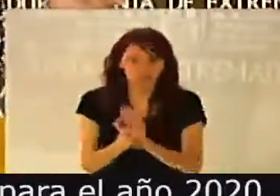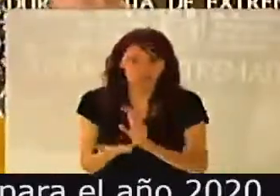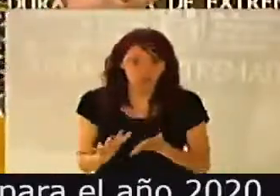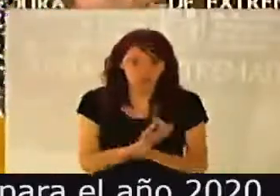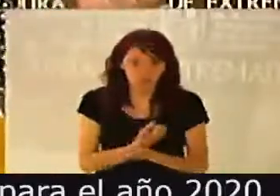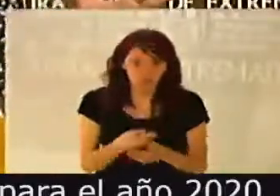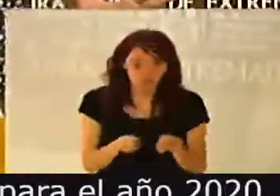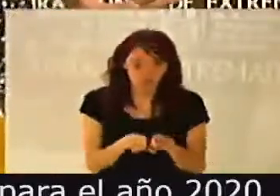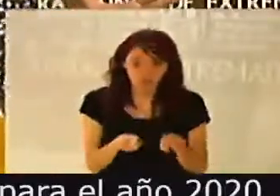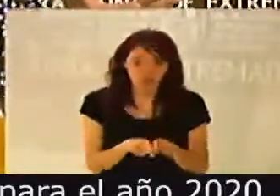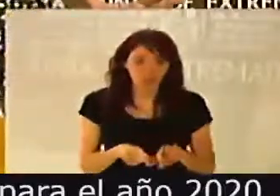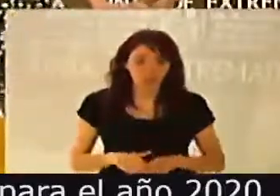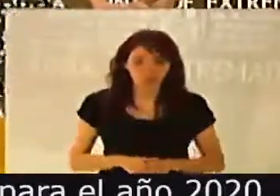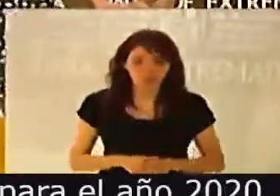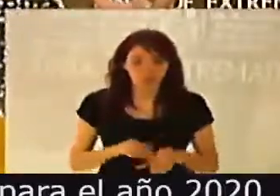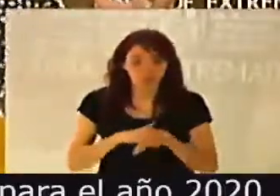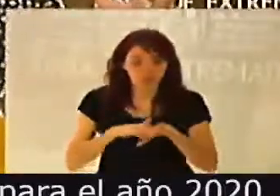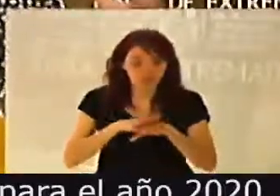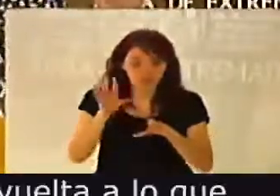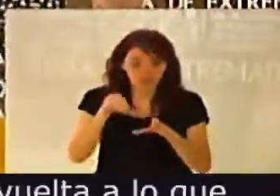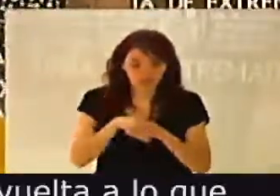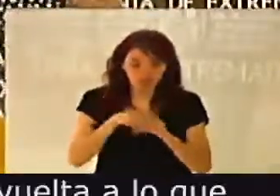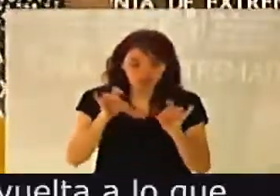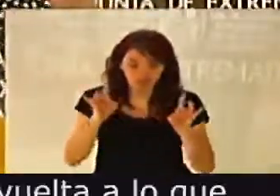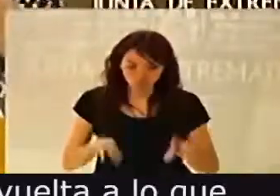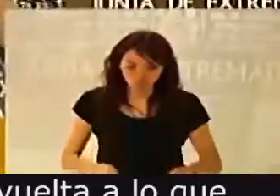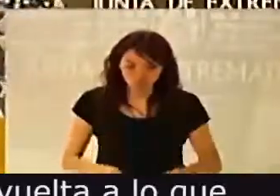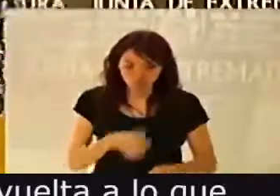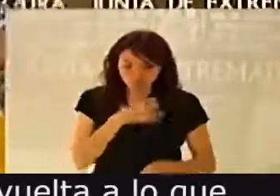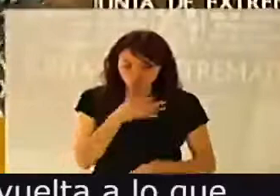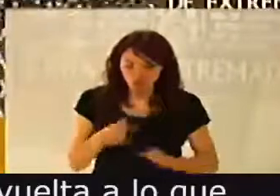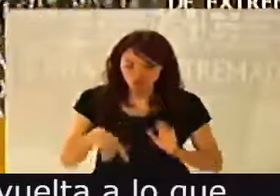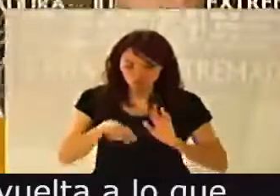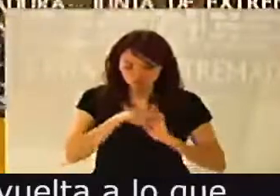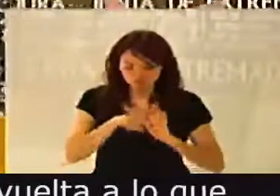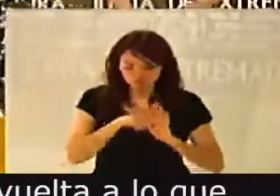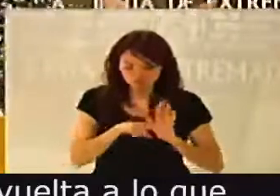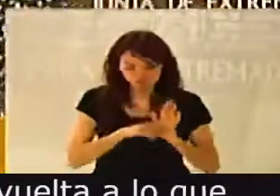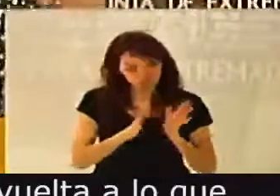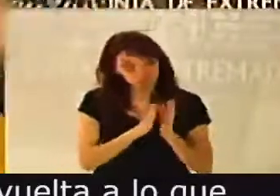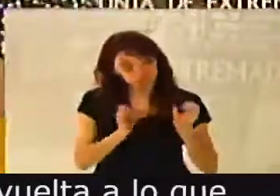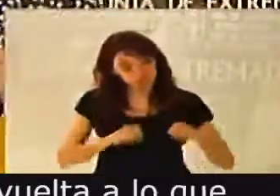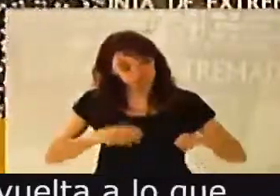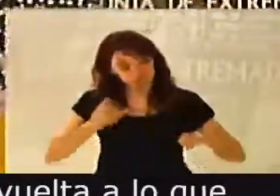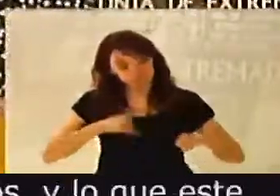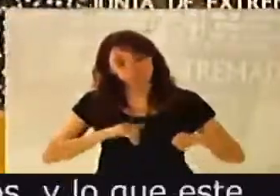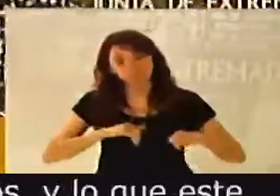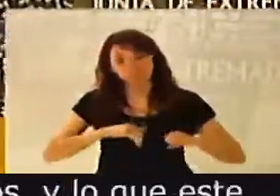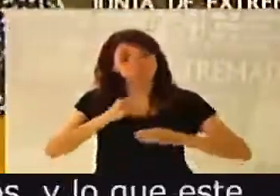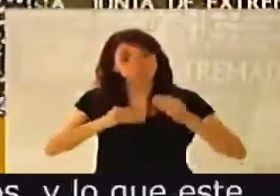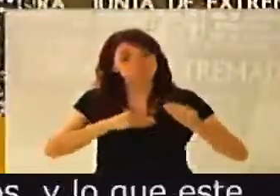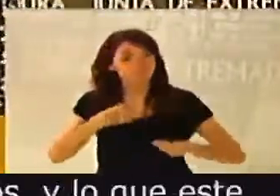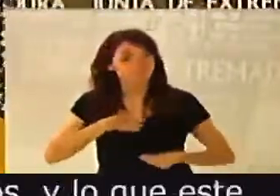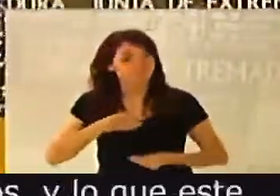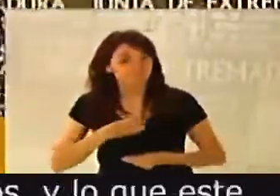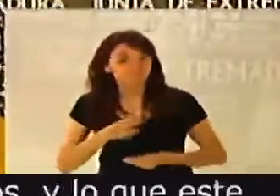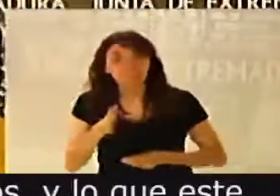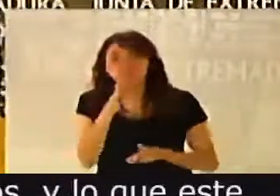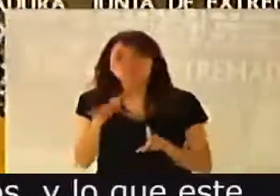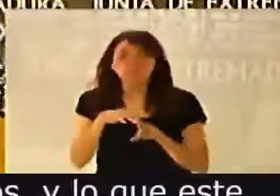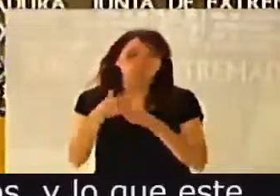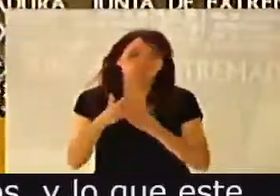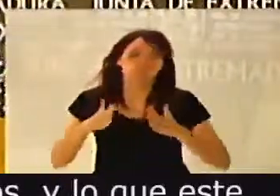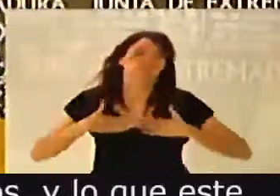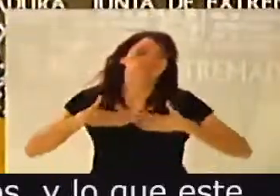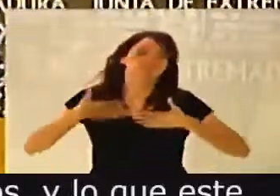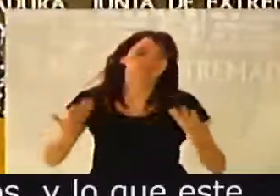Pues es igual en los gobiernos. Y lo que este Gobierno tenía programado, incluso acordado, pues no puede hacer frente con la situación